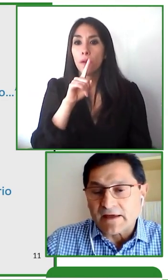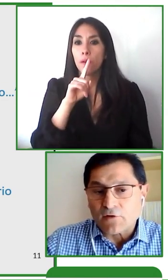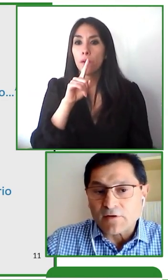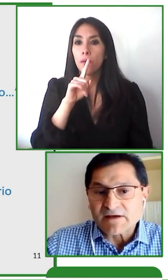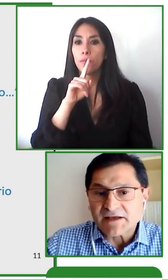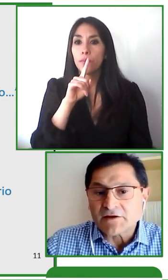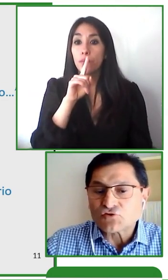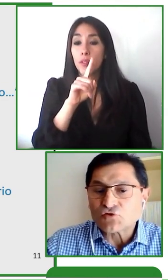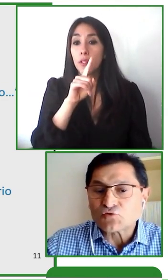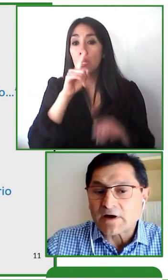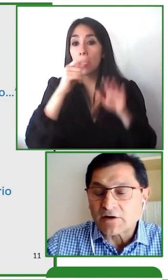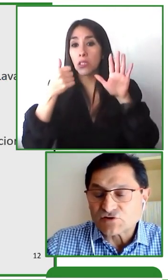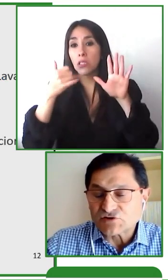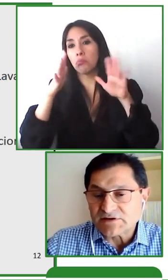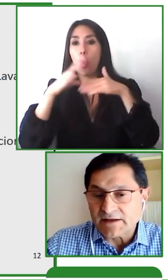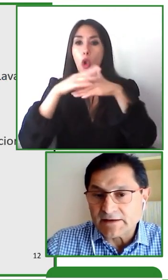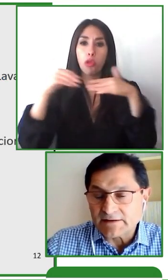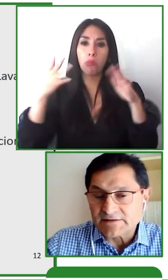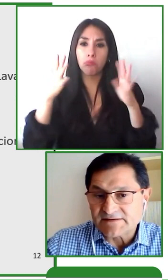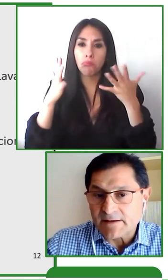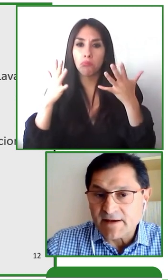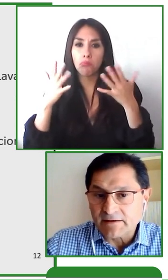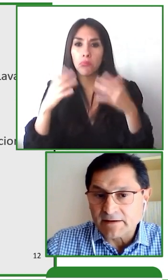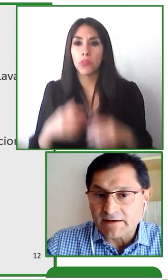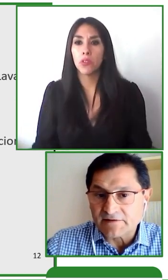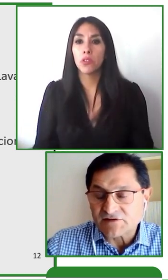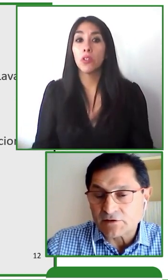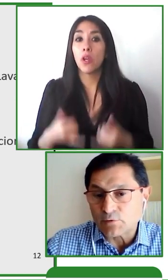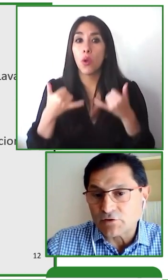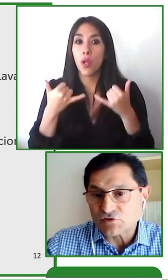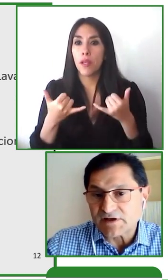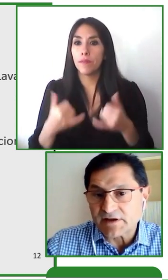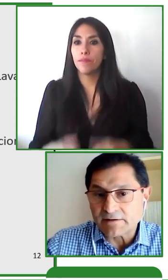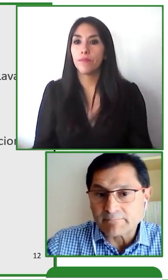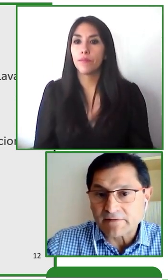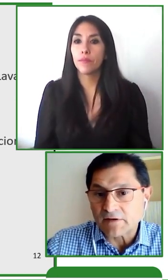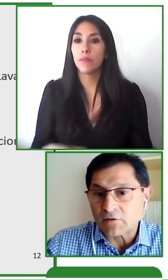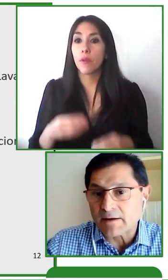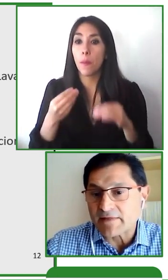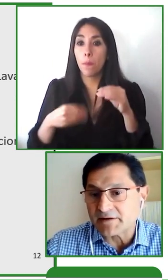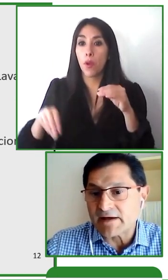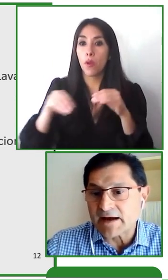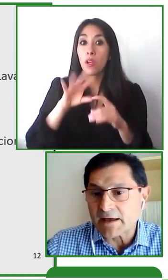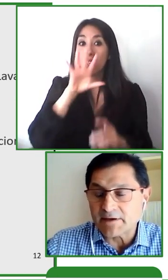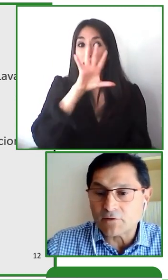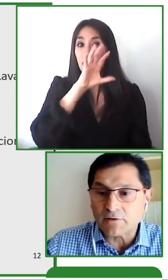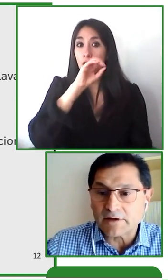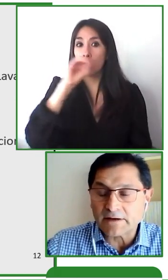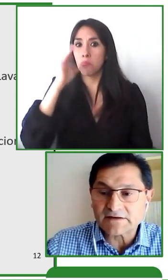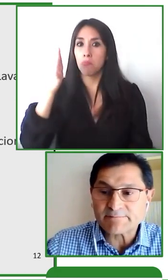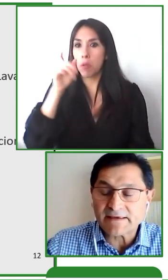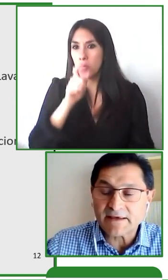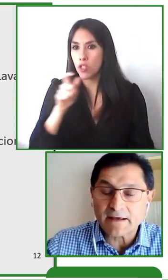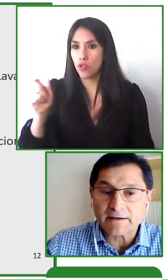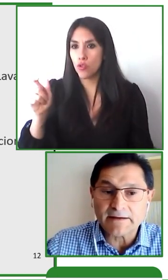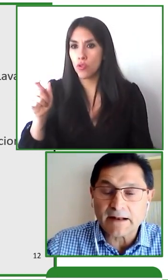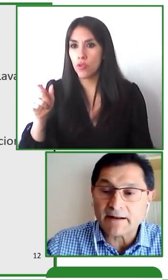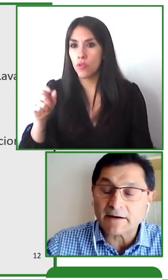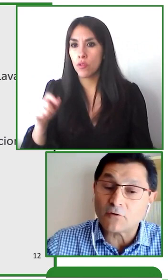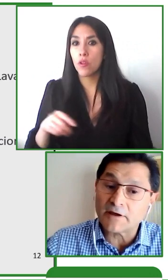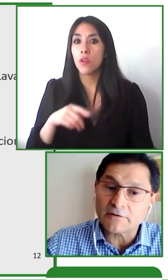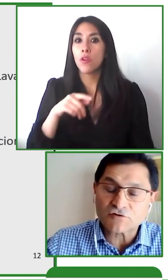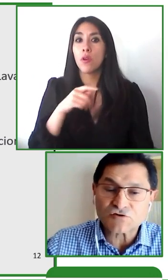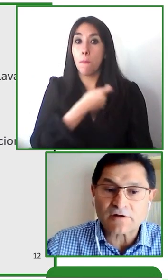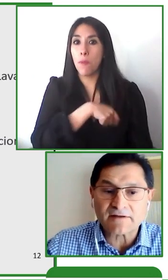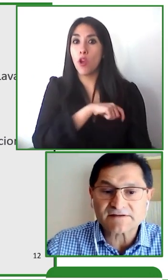Tenemos a día de hoy más de 500 usuarios en el sistema, distribuidos en Barcelona, Madrid, Málaga y Vigo en España y